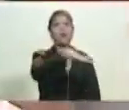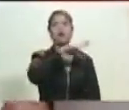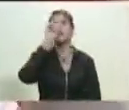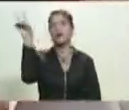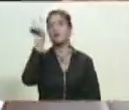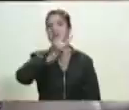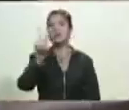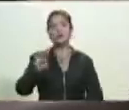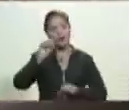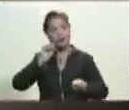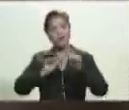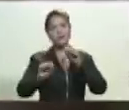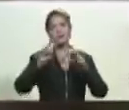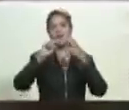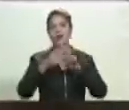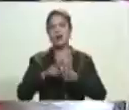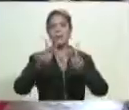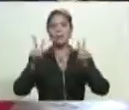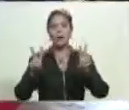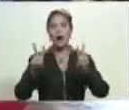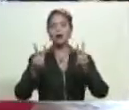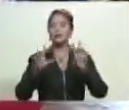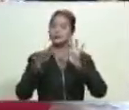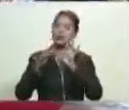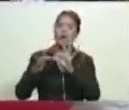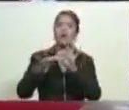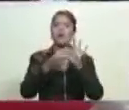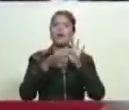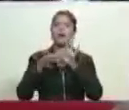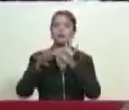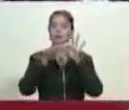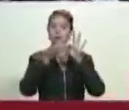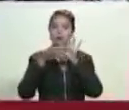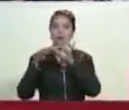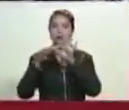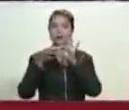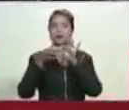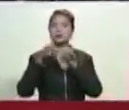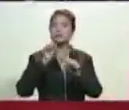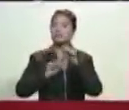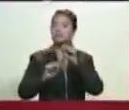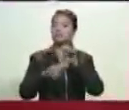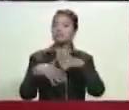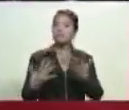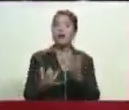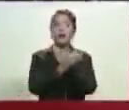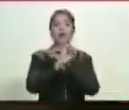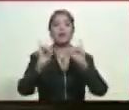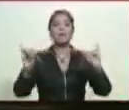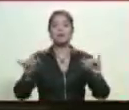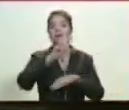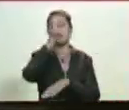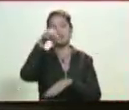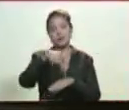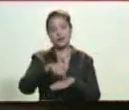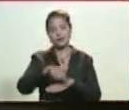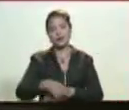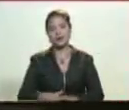Venezuela a defender la paz, a defender la soberanía y a defender la independencia